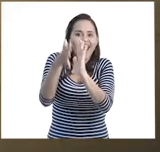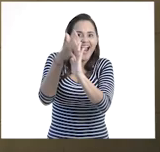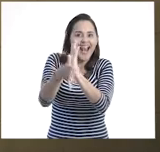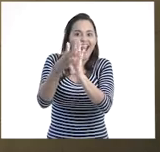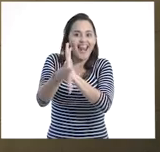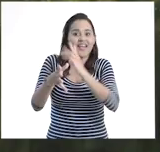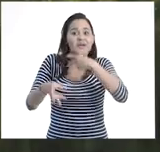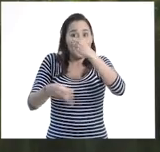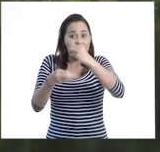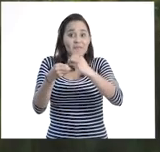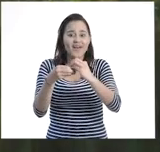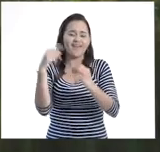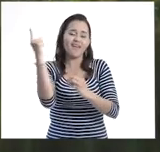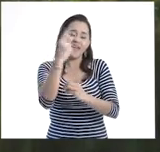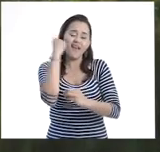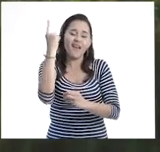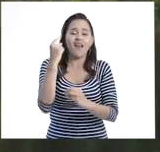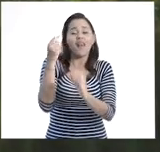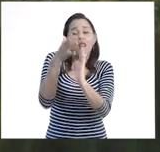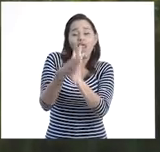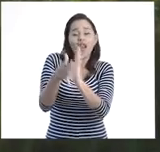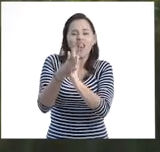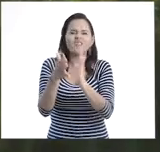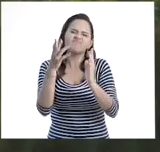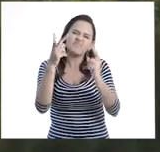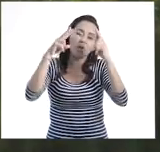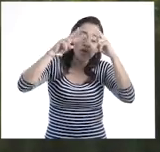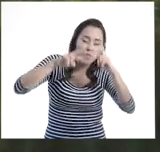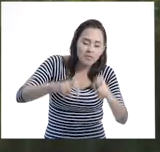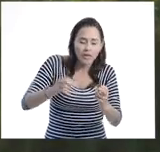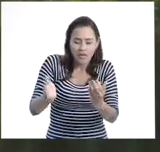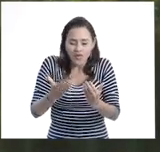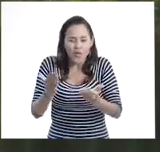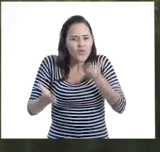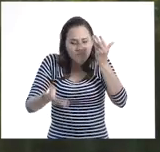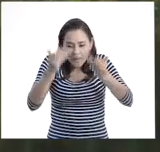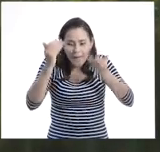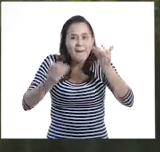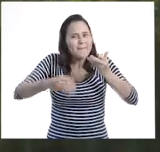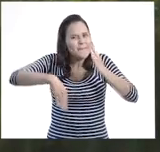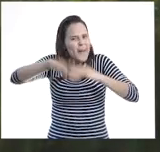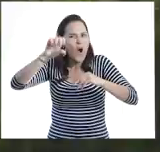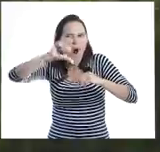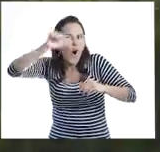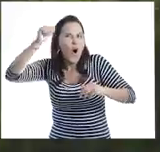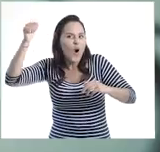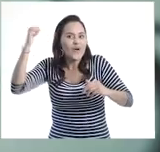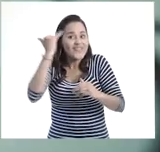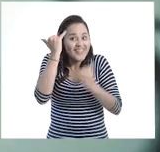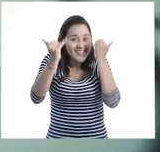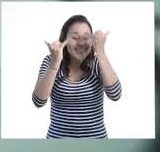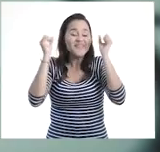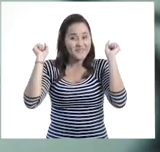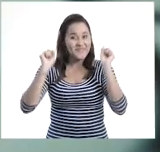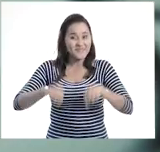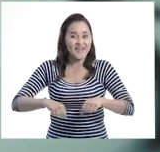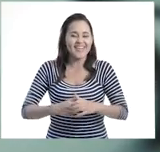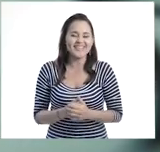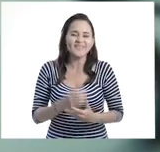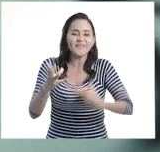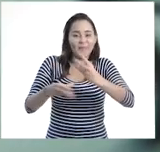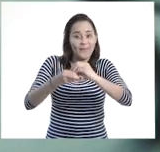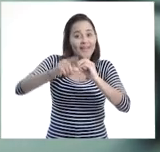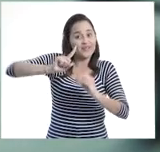para transformar las dinámicas tradicionales de la investigación y la formación universitaria. La escuela